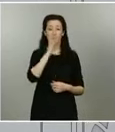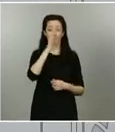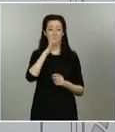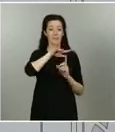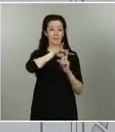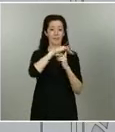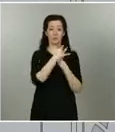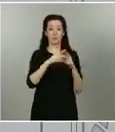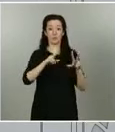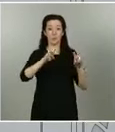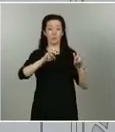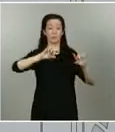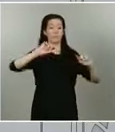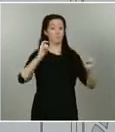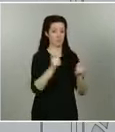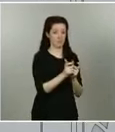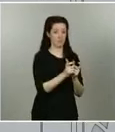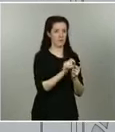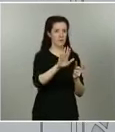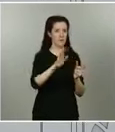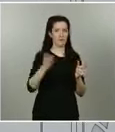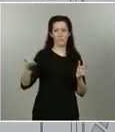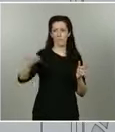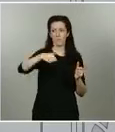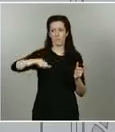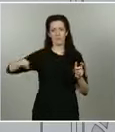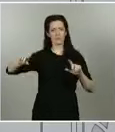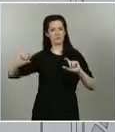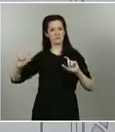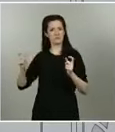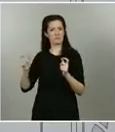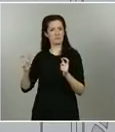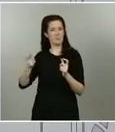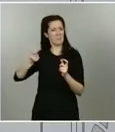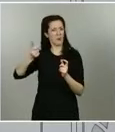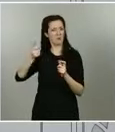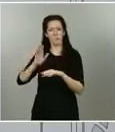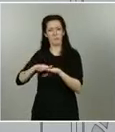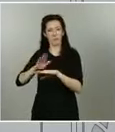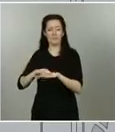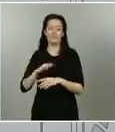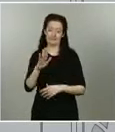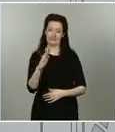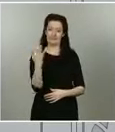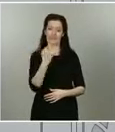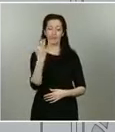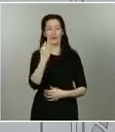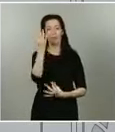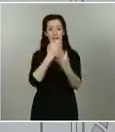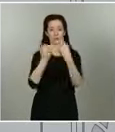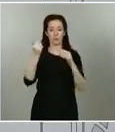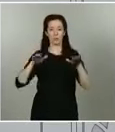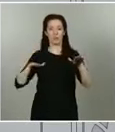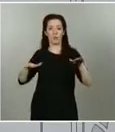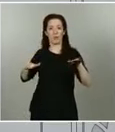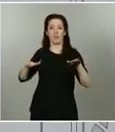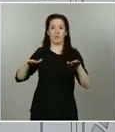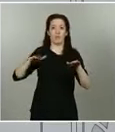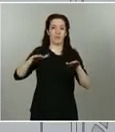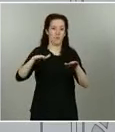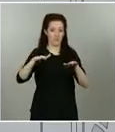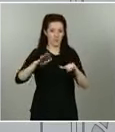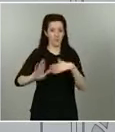bajen en la misma proporción. Todo eso vamos a tener que lidiar con ello durante unos días hasta que consigamos superar todos aquellos que